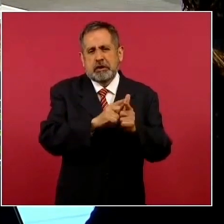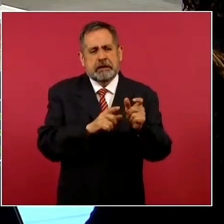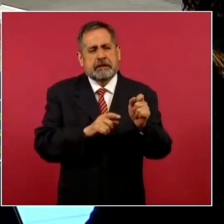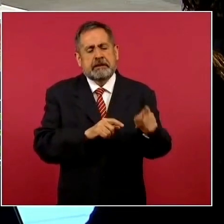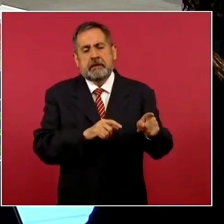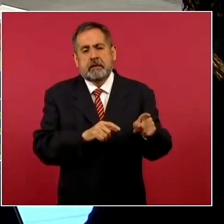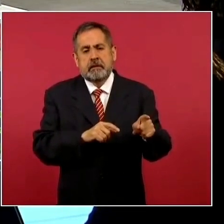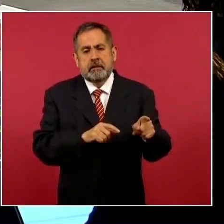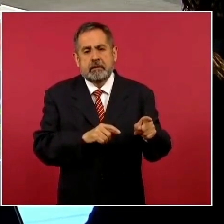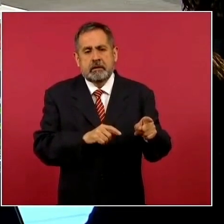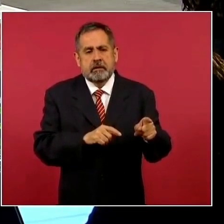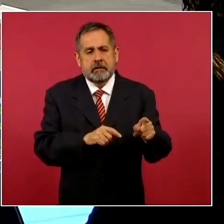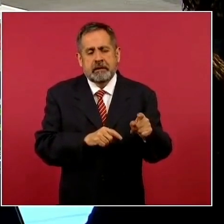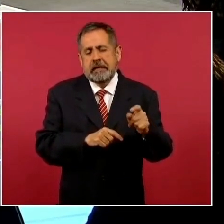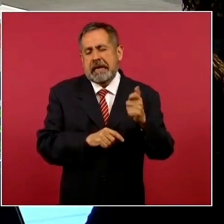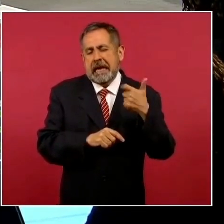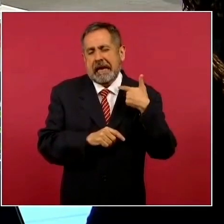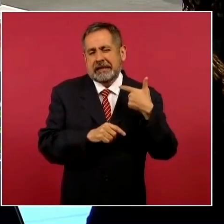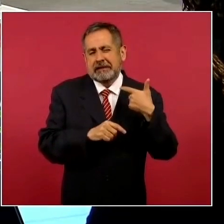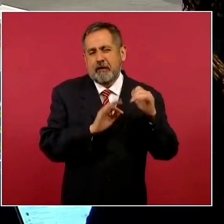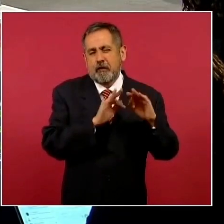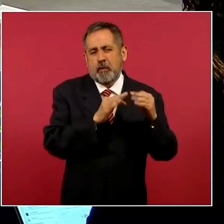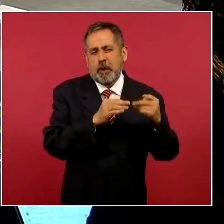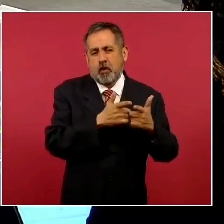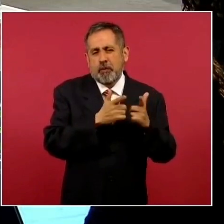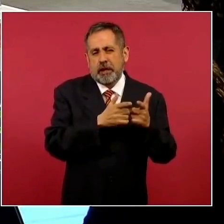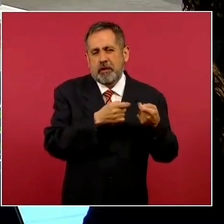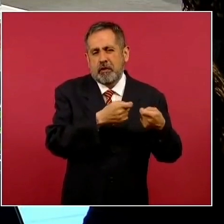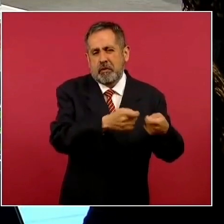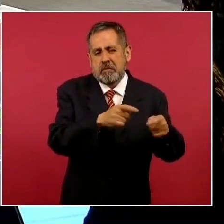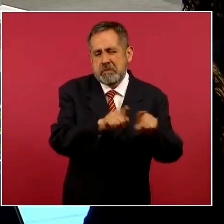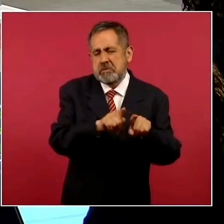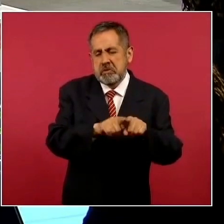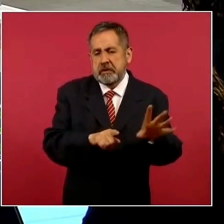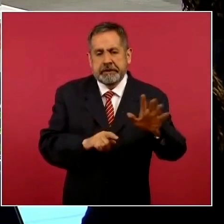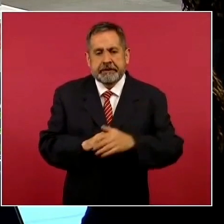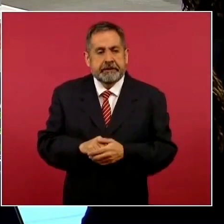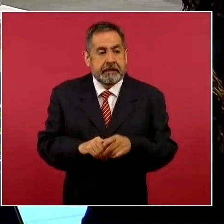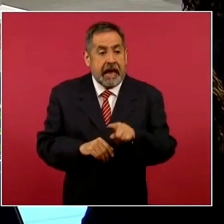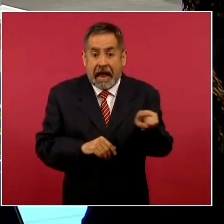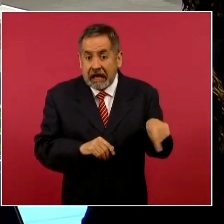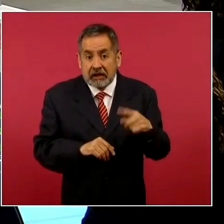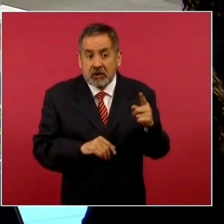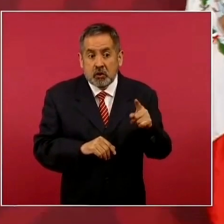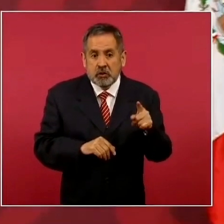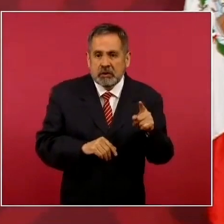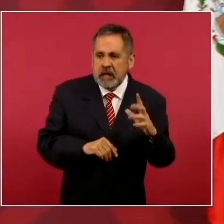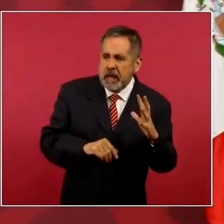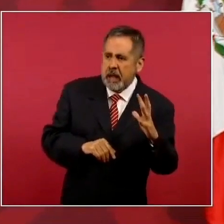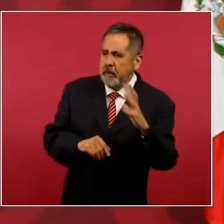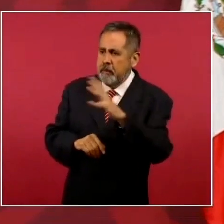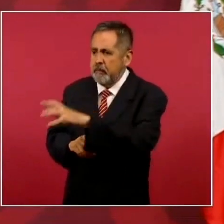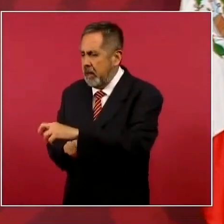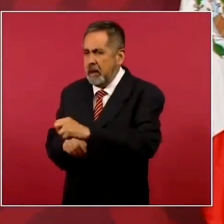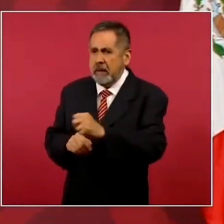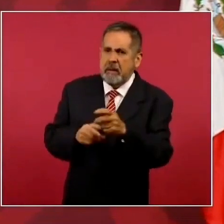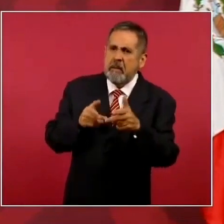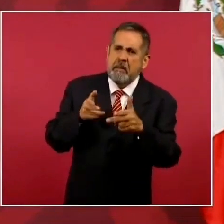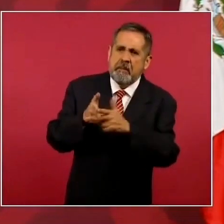e integrantes del viejo régimen, que al final fueron los que lo